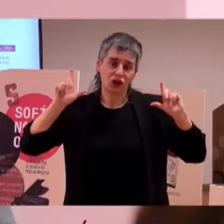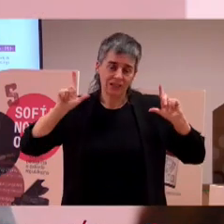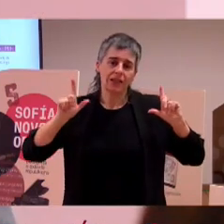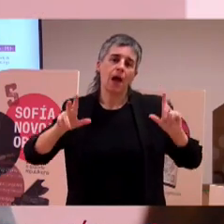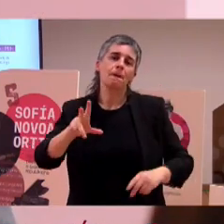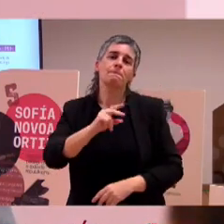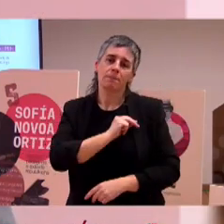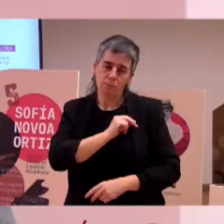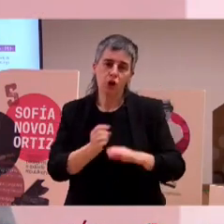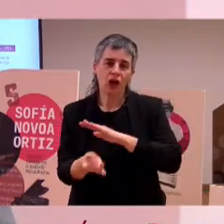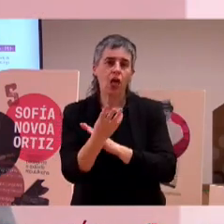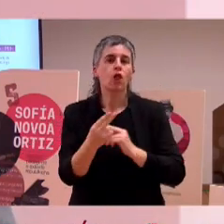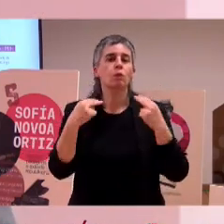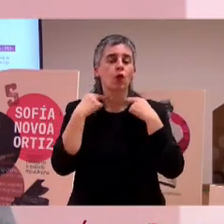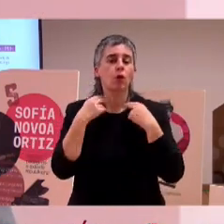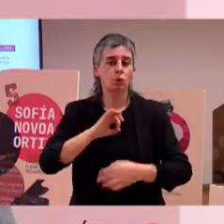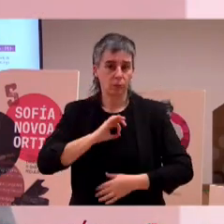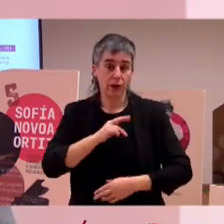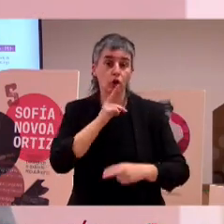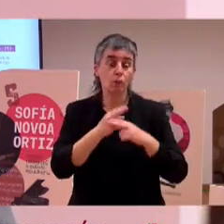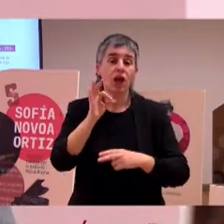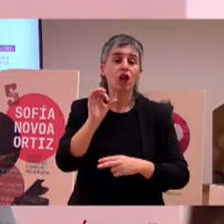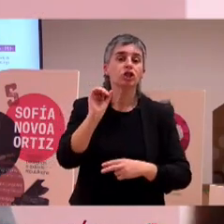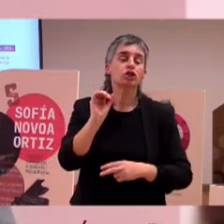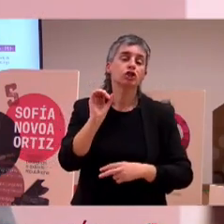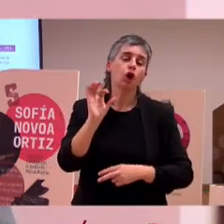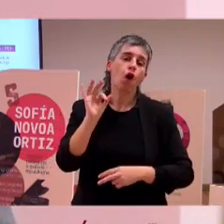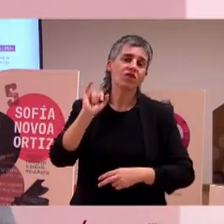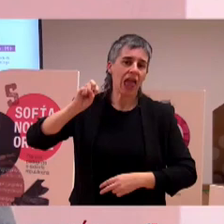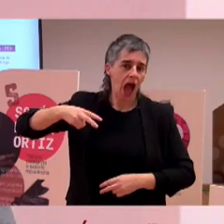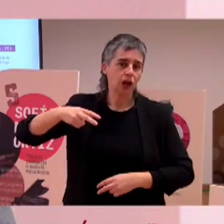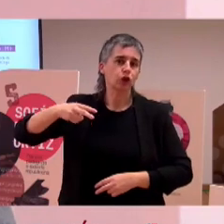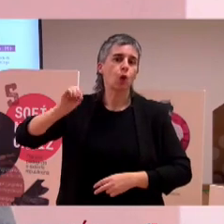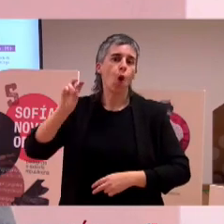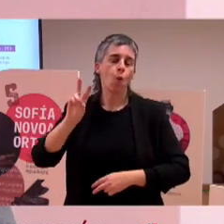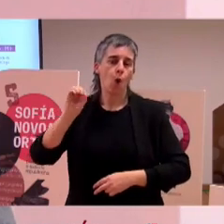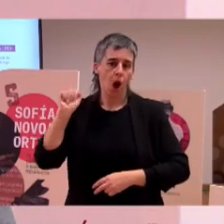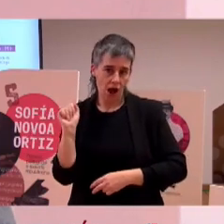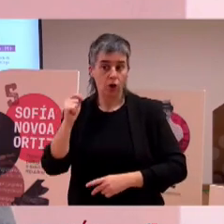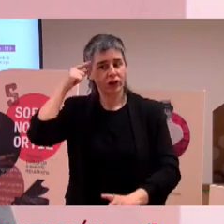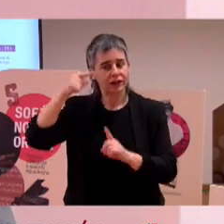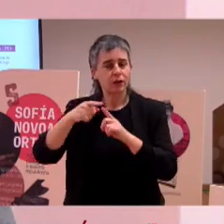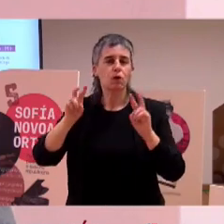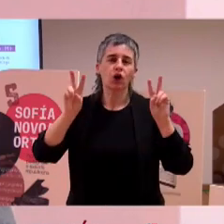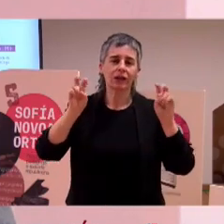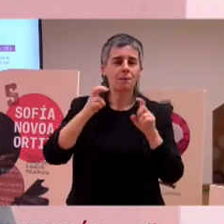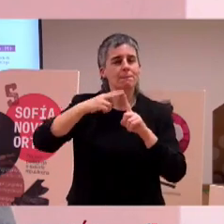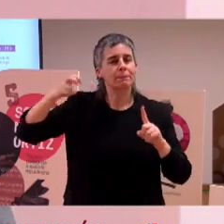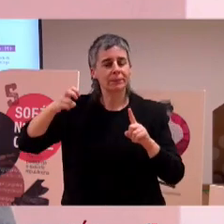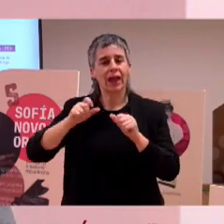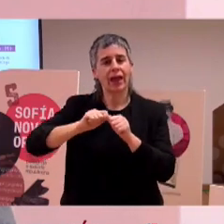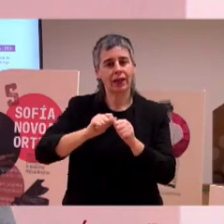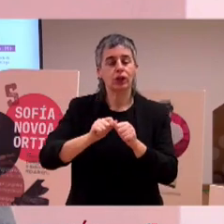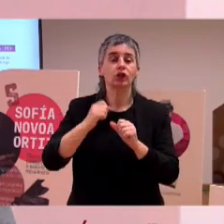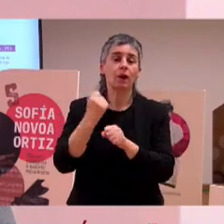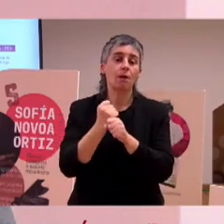premios Sofía Novoa, para fomentar a perspectiva de xénero nos traballos de fin de máster e fin de grao na